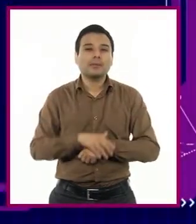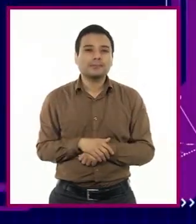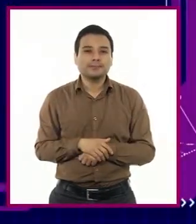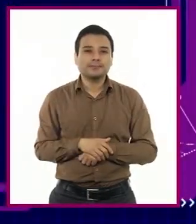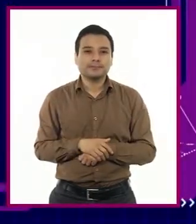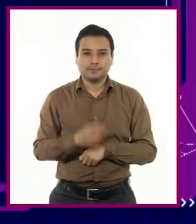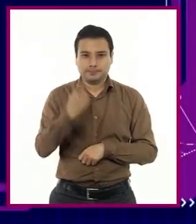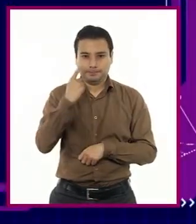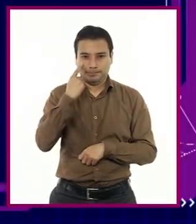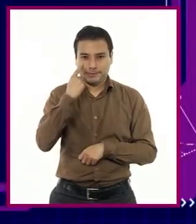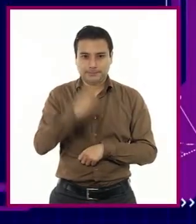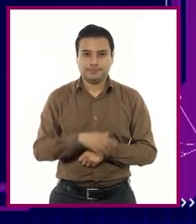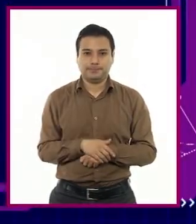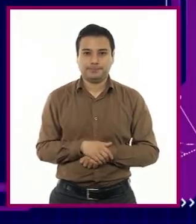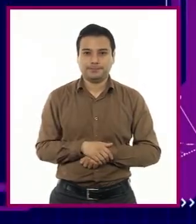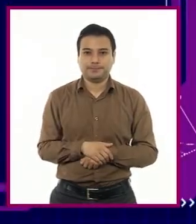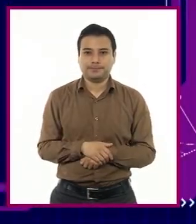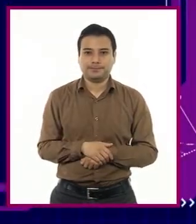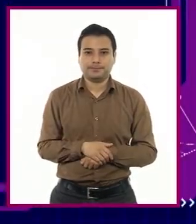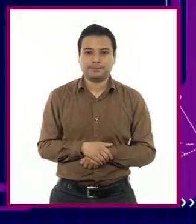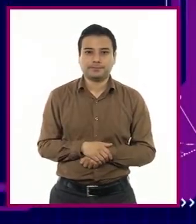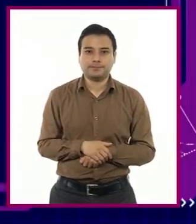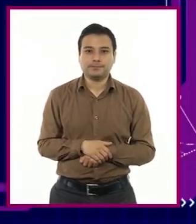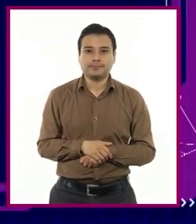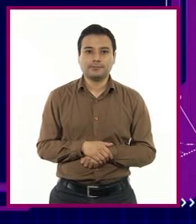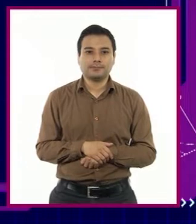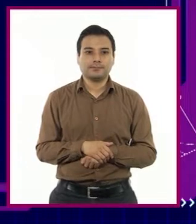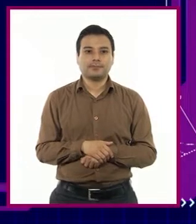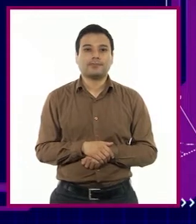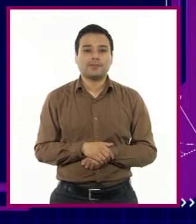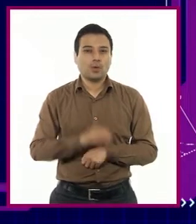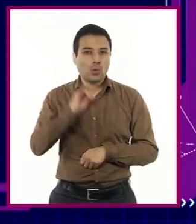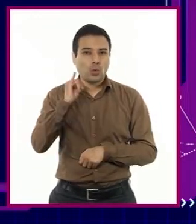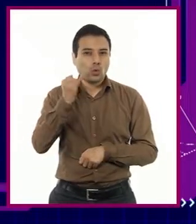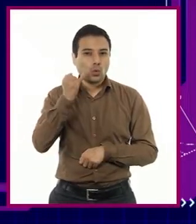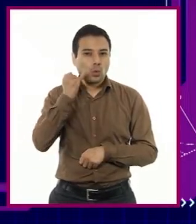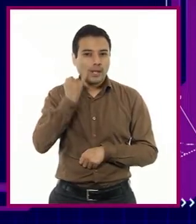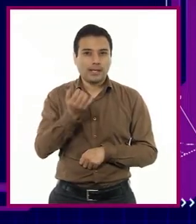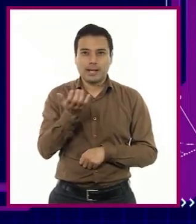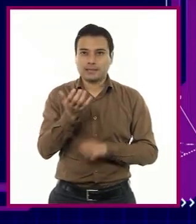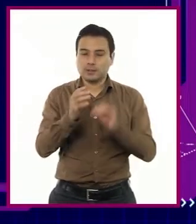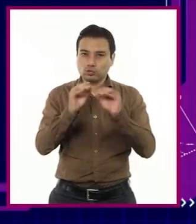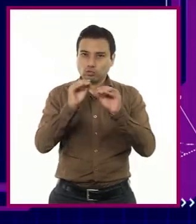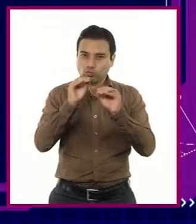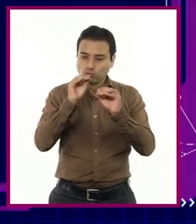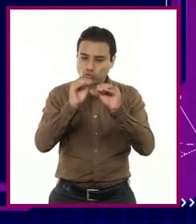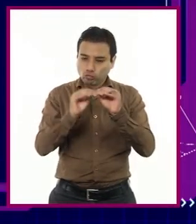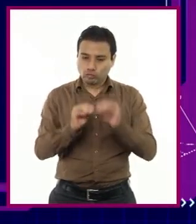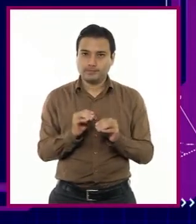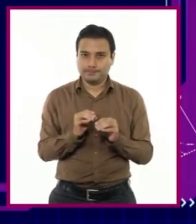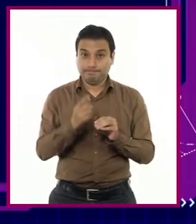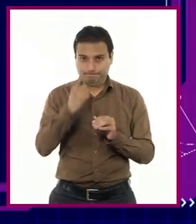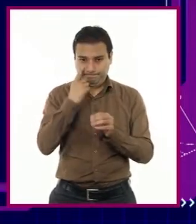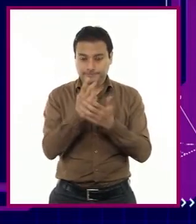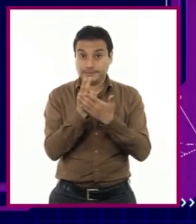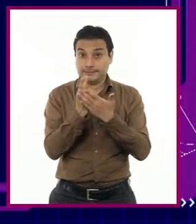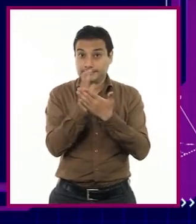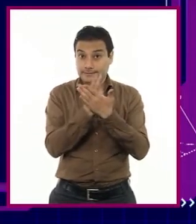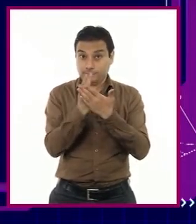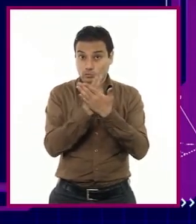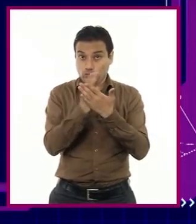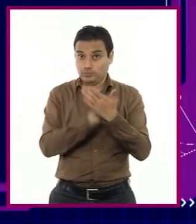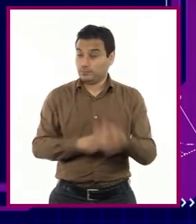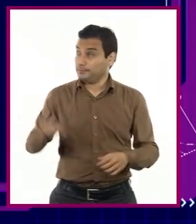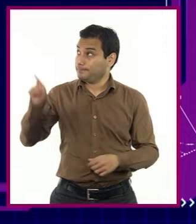Juan realizó el boceto de un molde en papel y, posteriormente, construyó el molde basado en el boceto. Observen